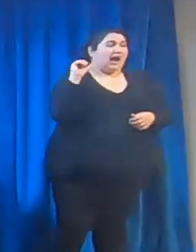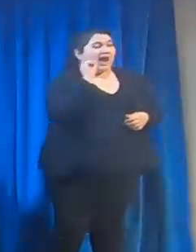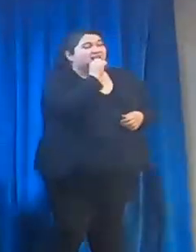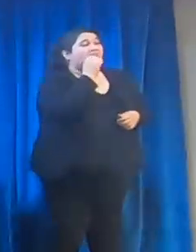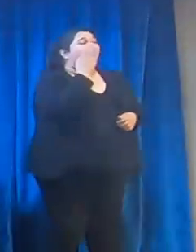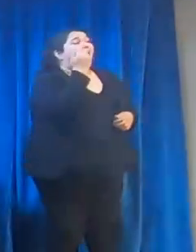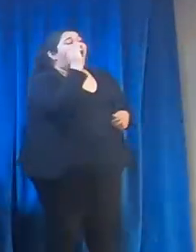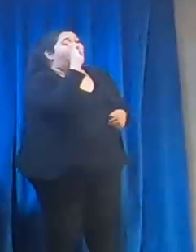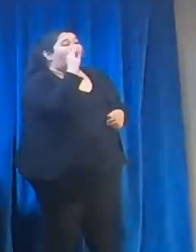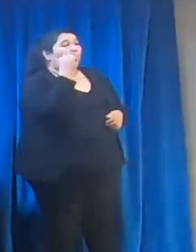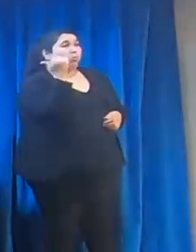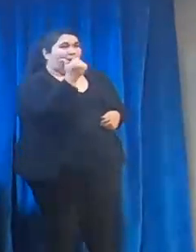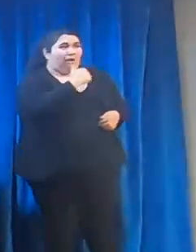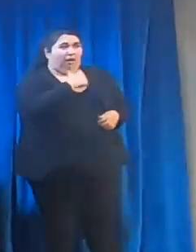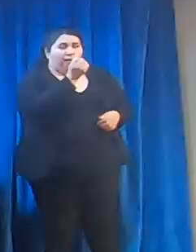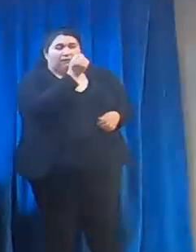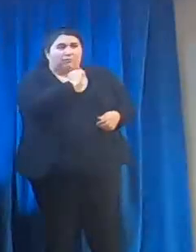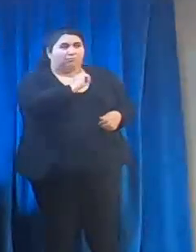dar un pudor para acá.